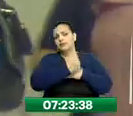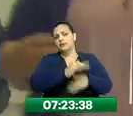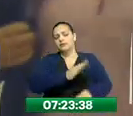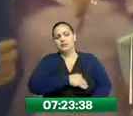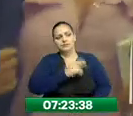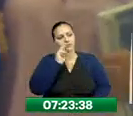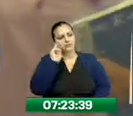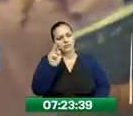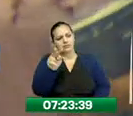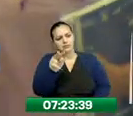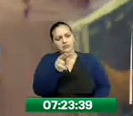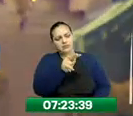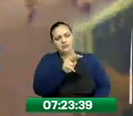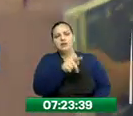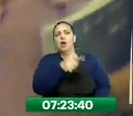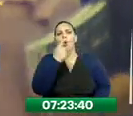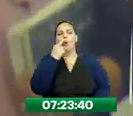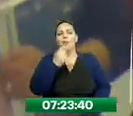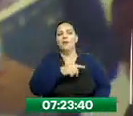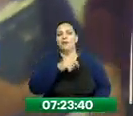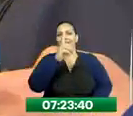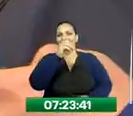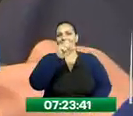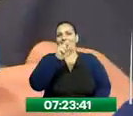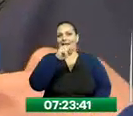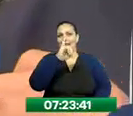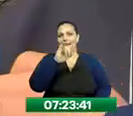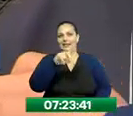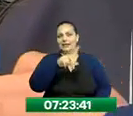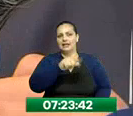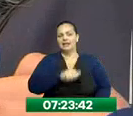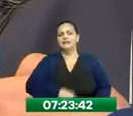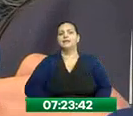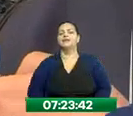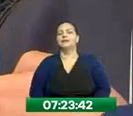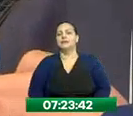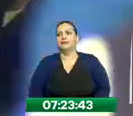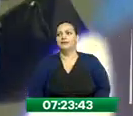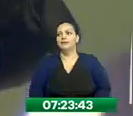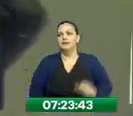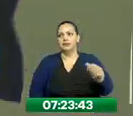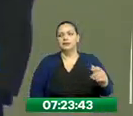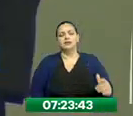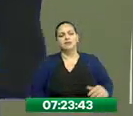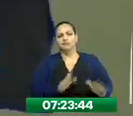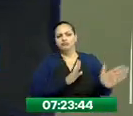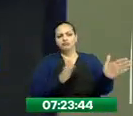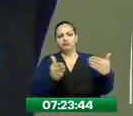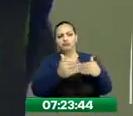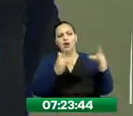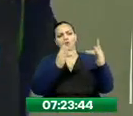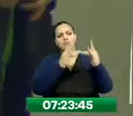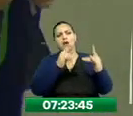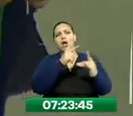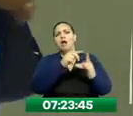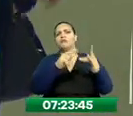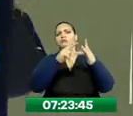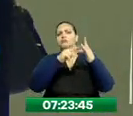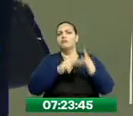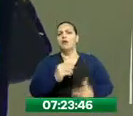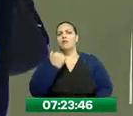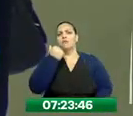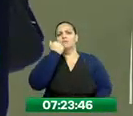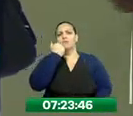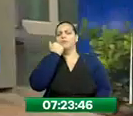que es importante. El señor Salcedo sí está en un lugar cómodo. Que su recuperación debe ser lo primero en estos